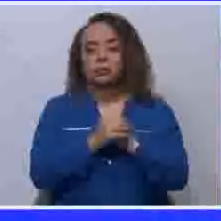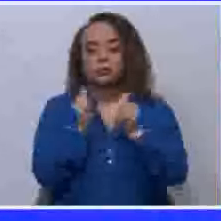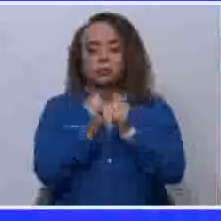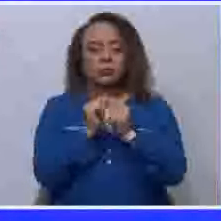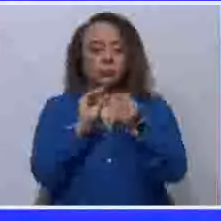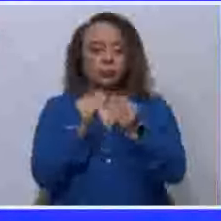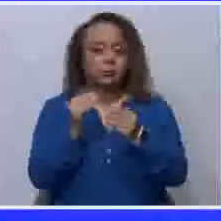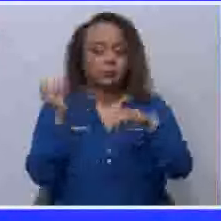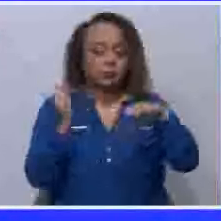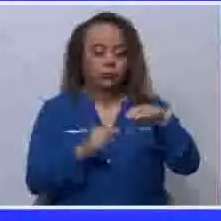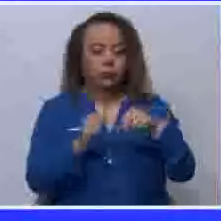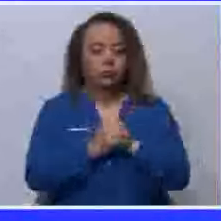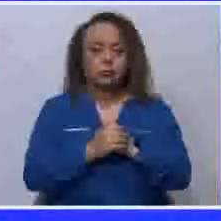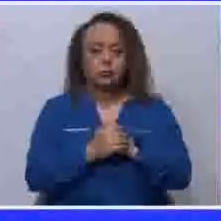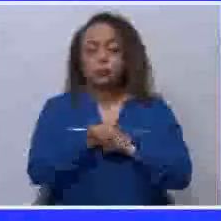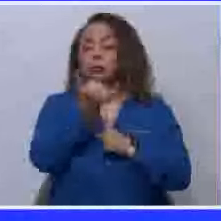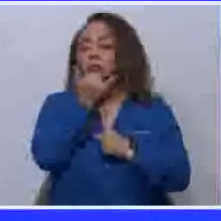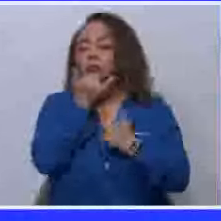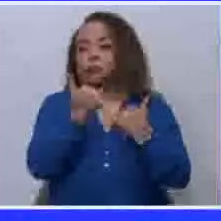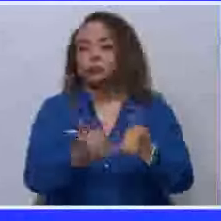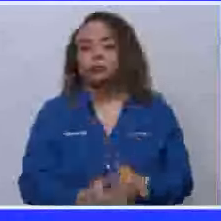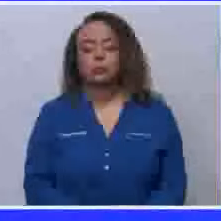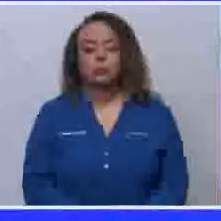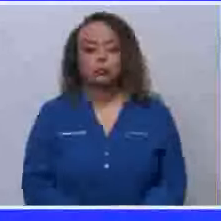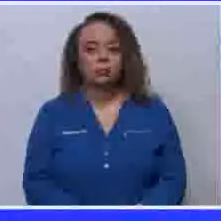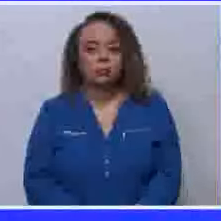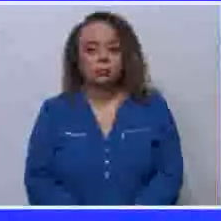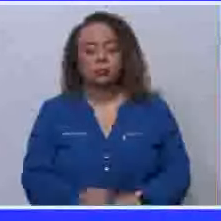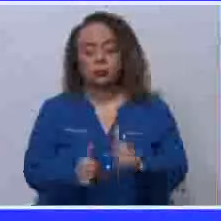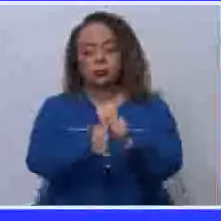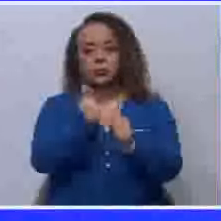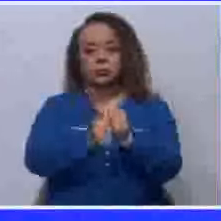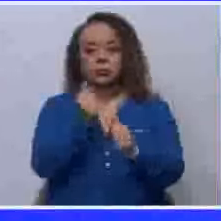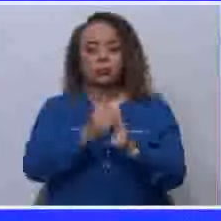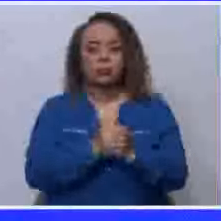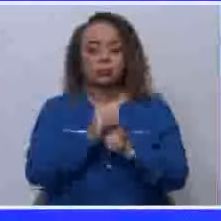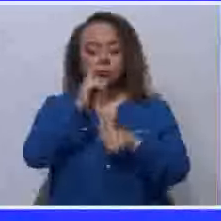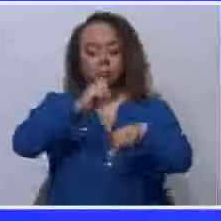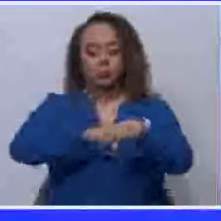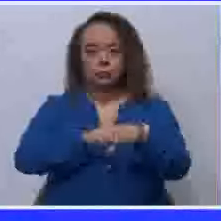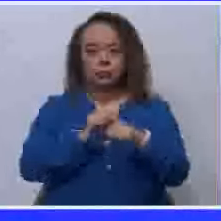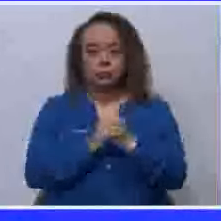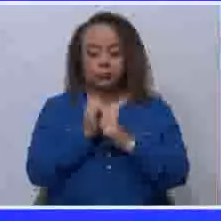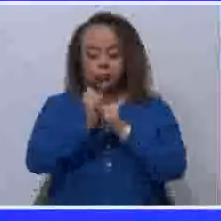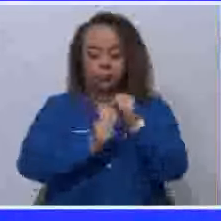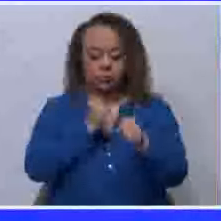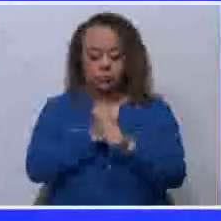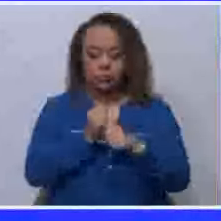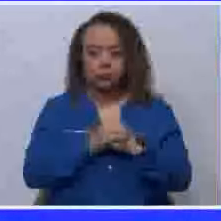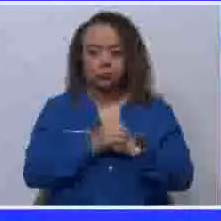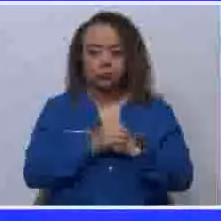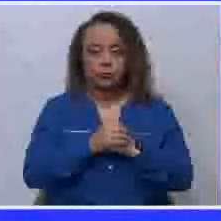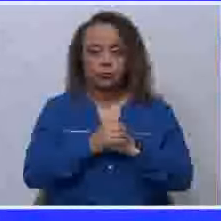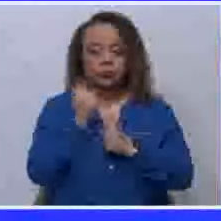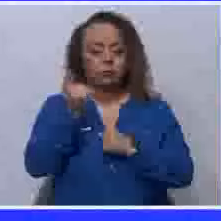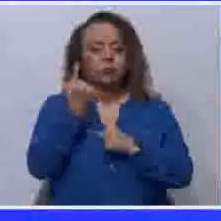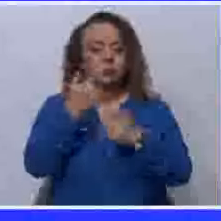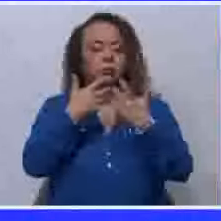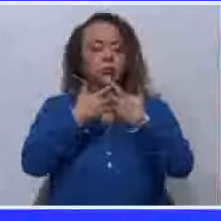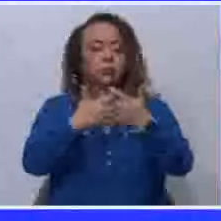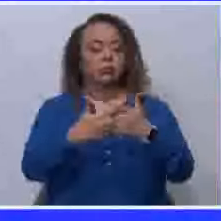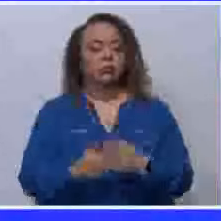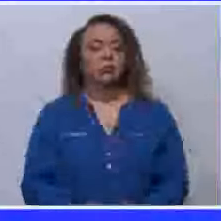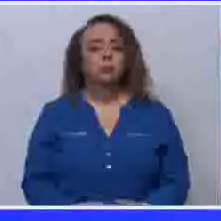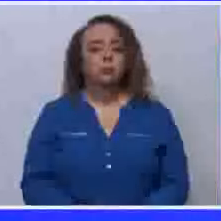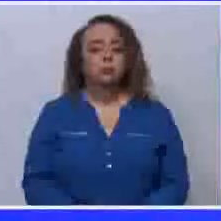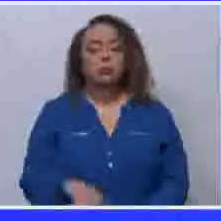cuota goleadora. Lo que ha pasado ahorita es que la mayoría, llegamos incluso en una época, unos años donde solo los defensas y